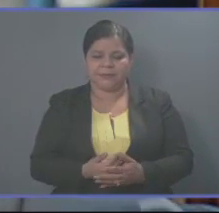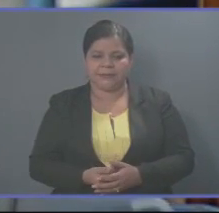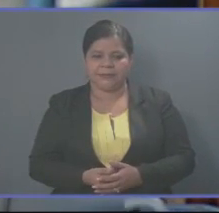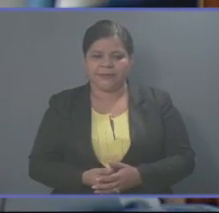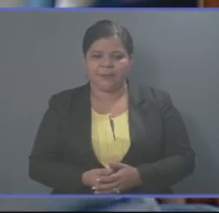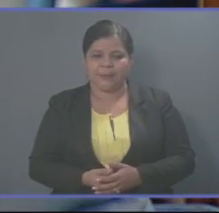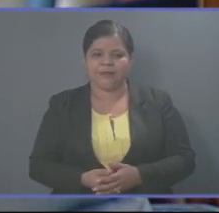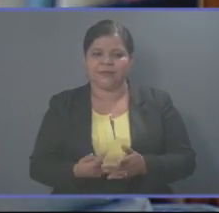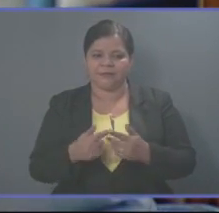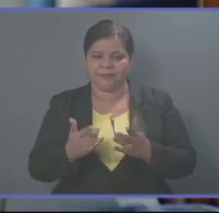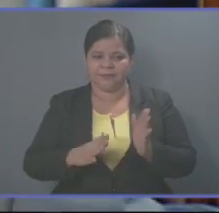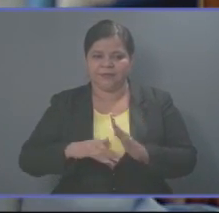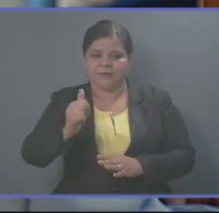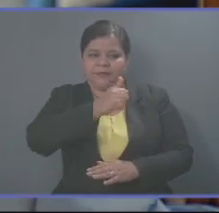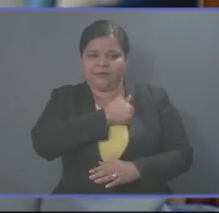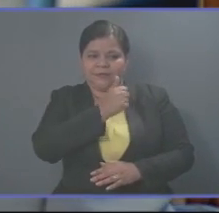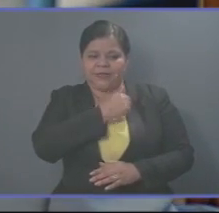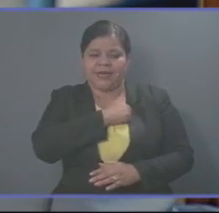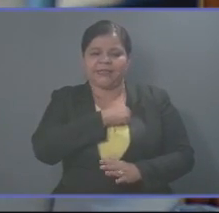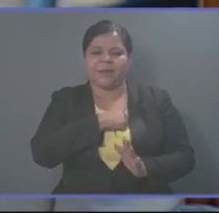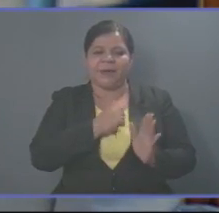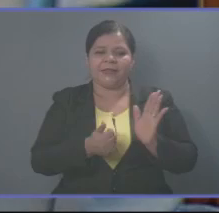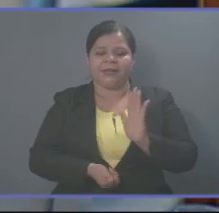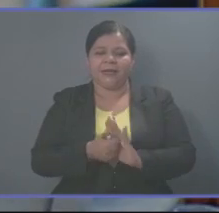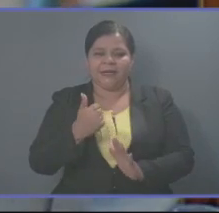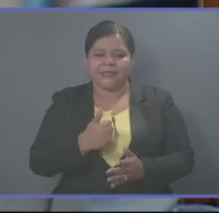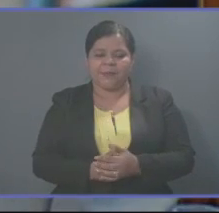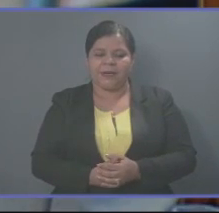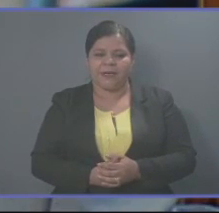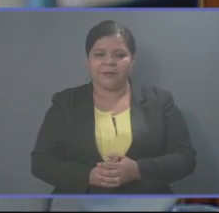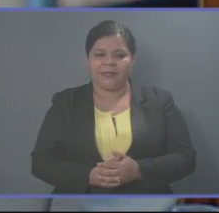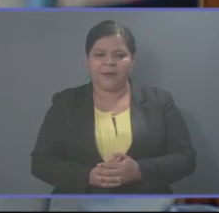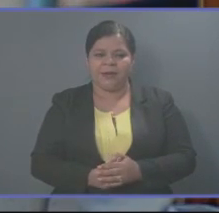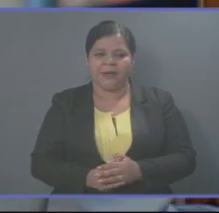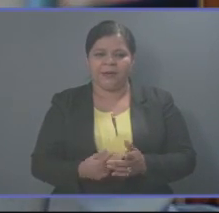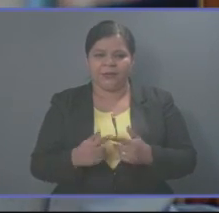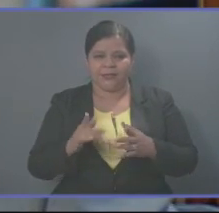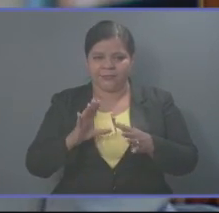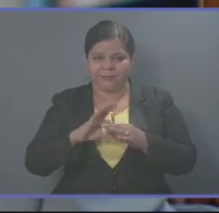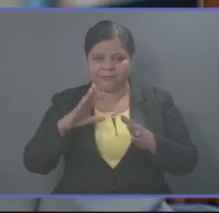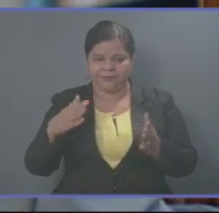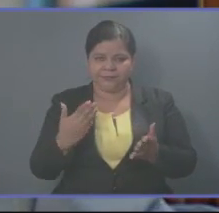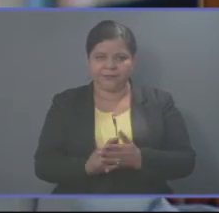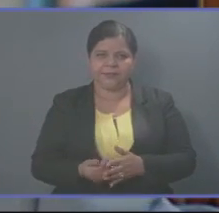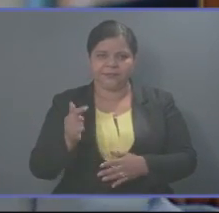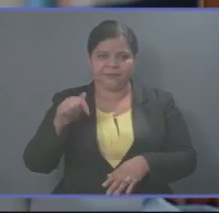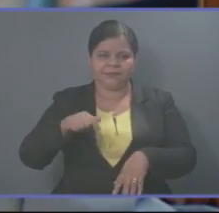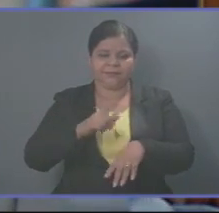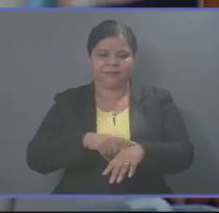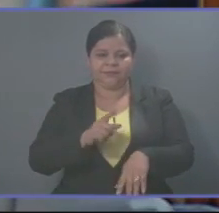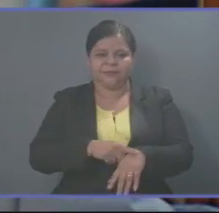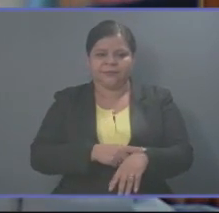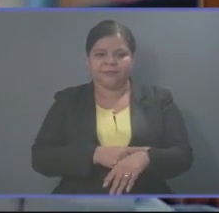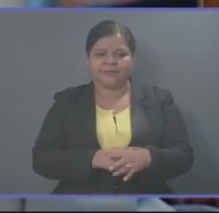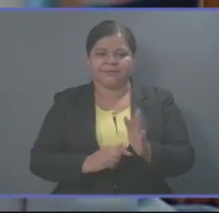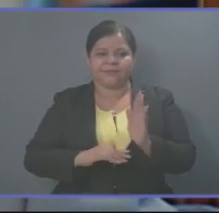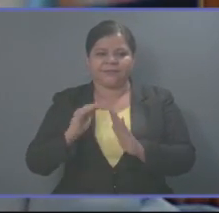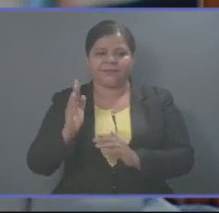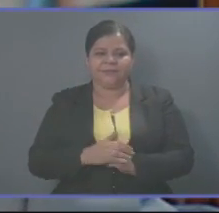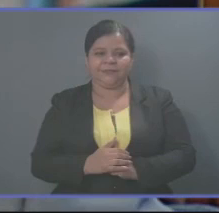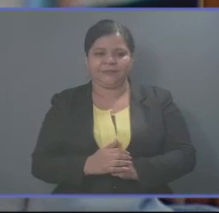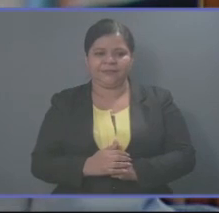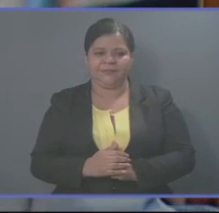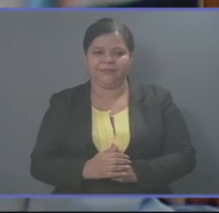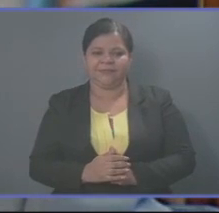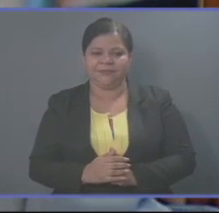mucha responsabilidad han llegado hasta donde están en este momento y tienen